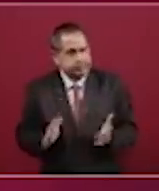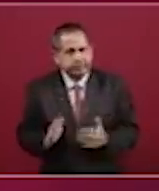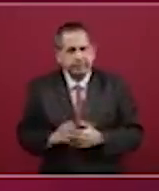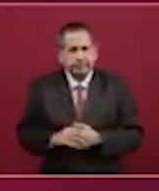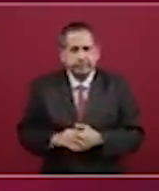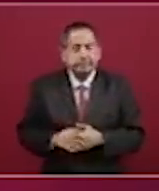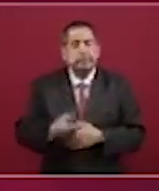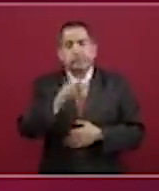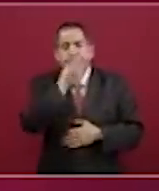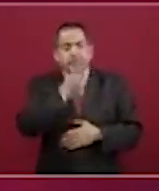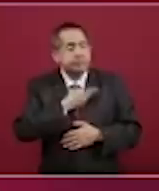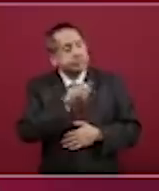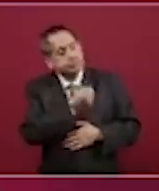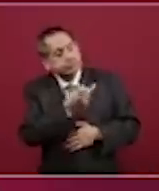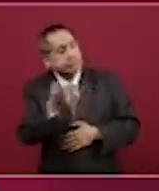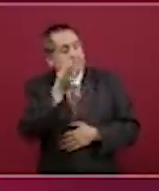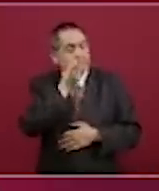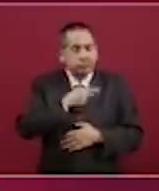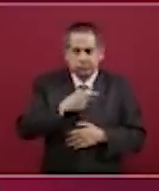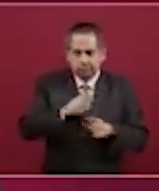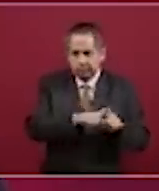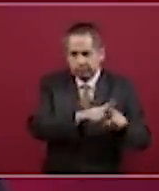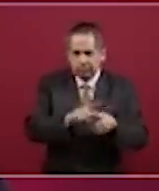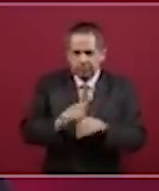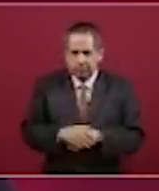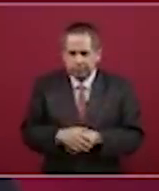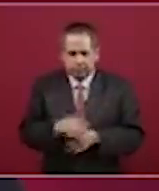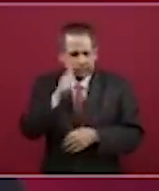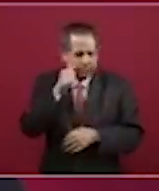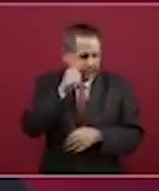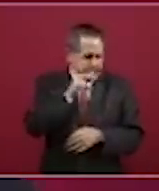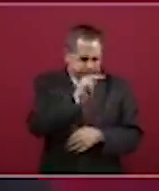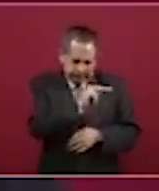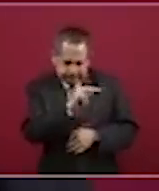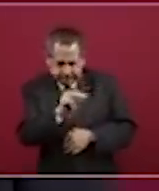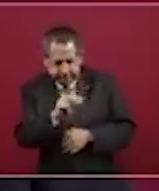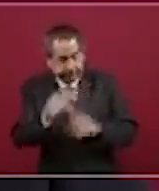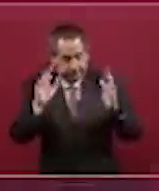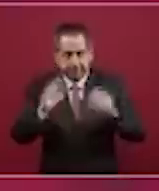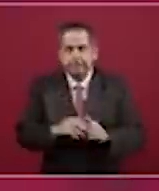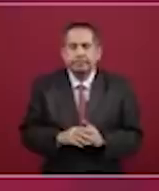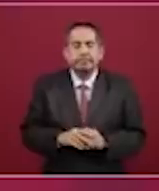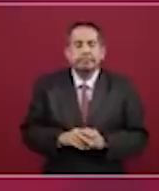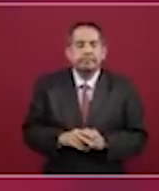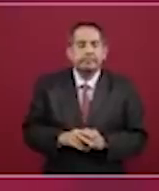Me dicen algunos, allá estaba yo viendo,